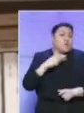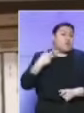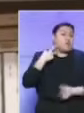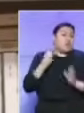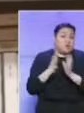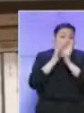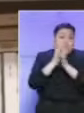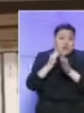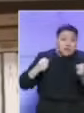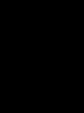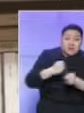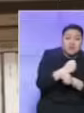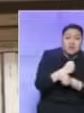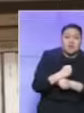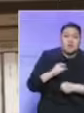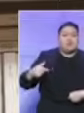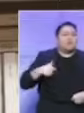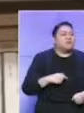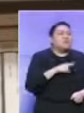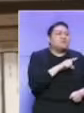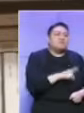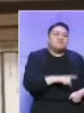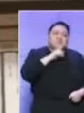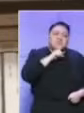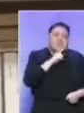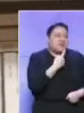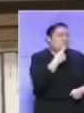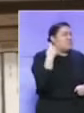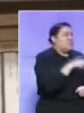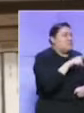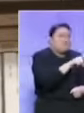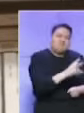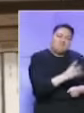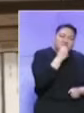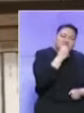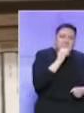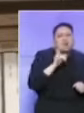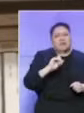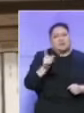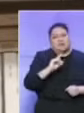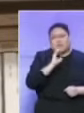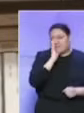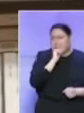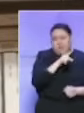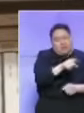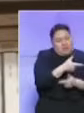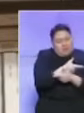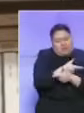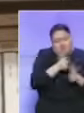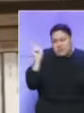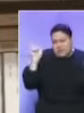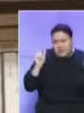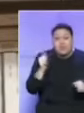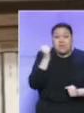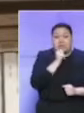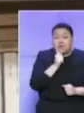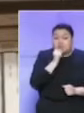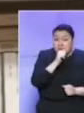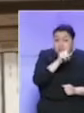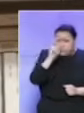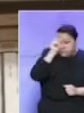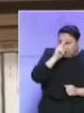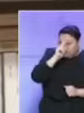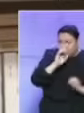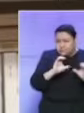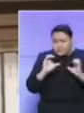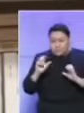Por esto es importante echar afuera tanto mezquino en el Poder Judicial. Y es que ahora resulta, le dan la razón a